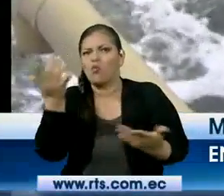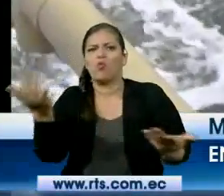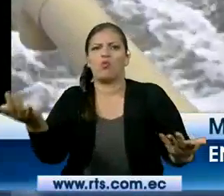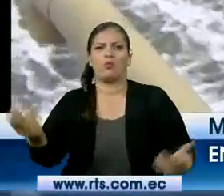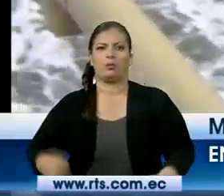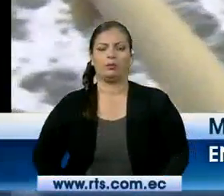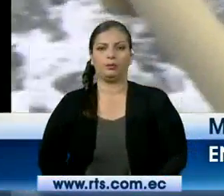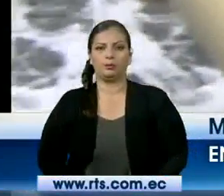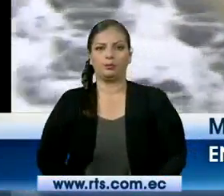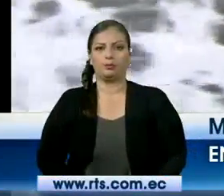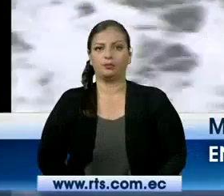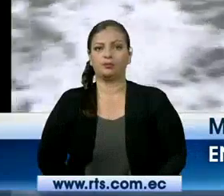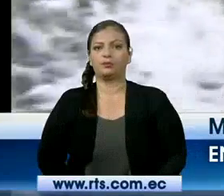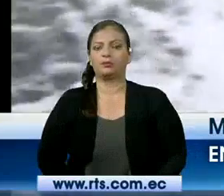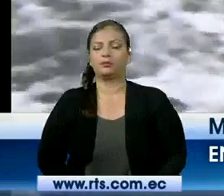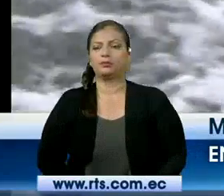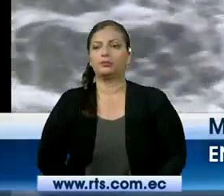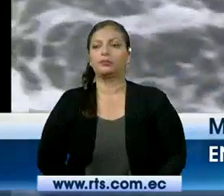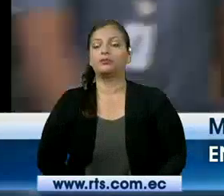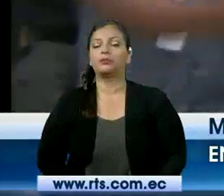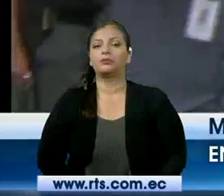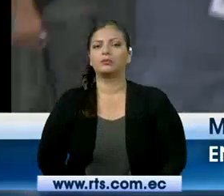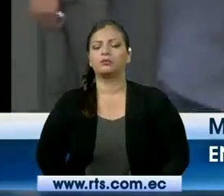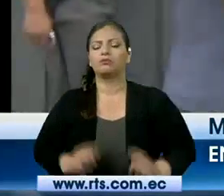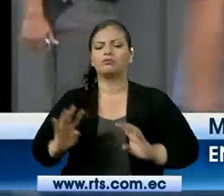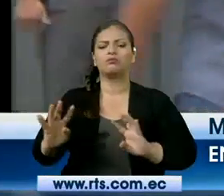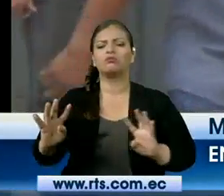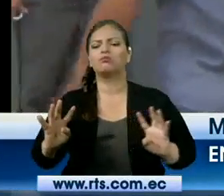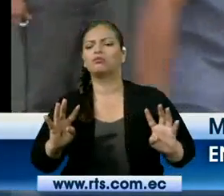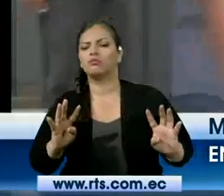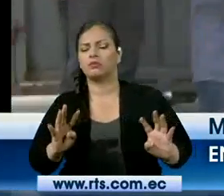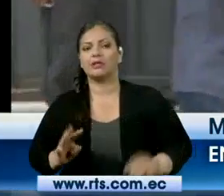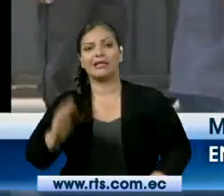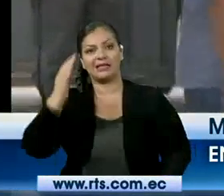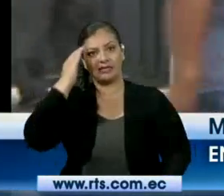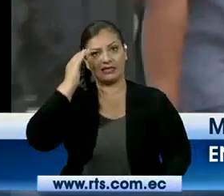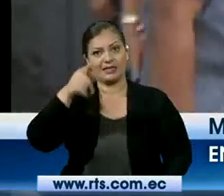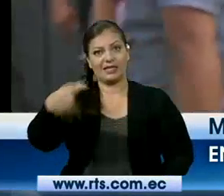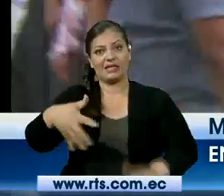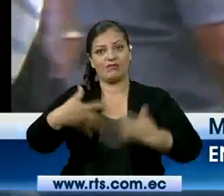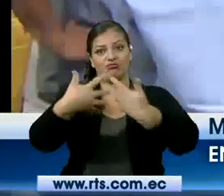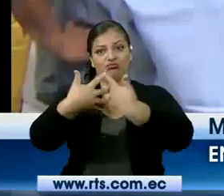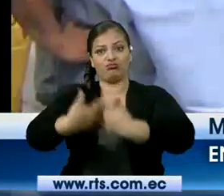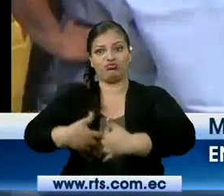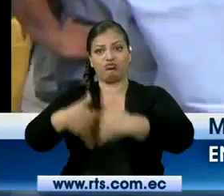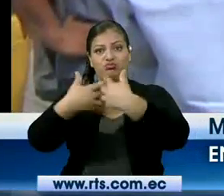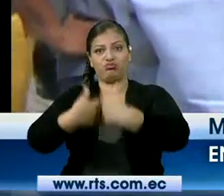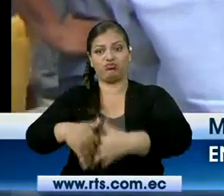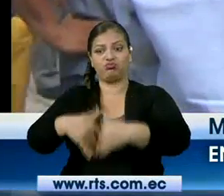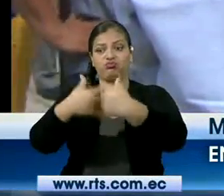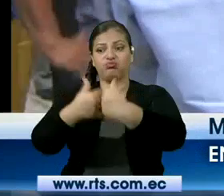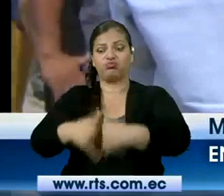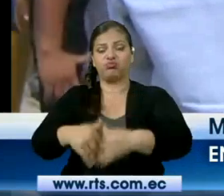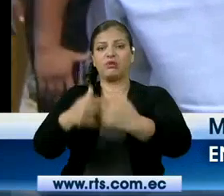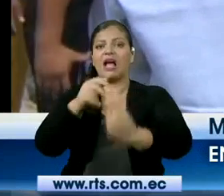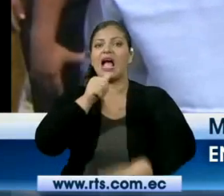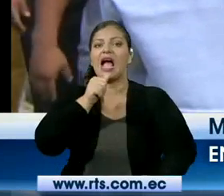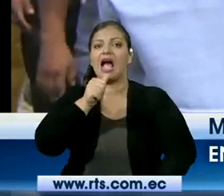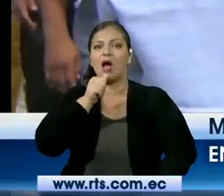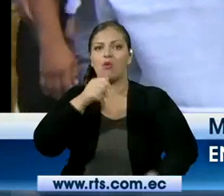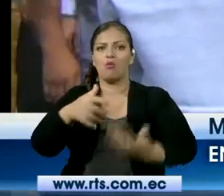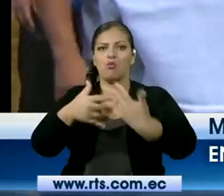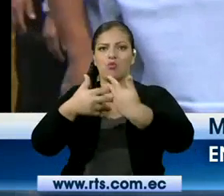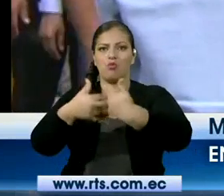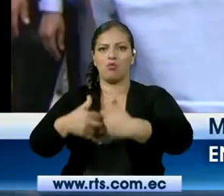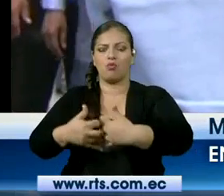los moradores del sector es que una planta de tratamiento de aguas se encuentra en el punto. Esto también los molesta.